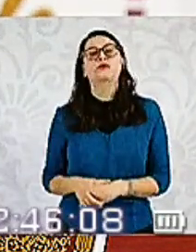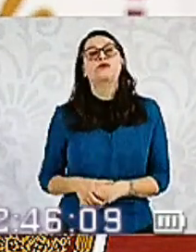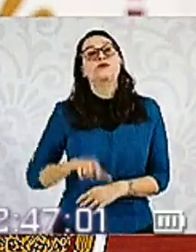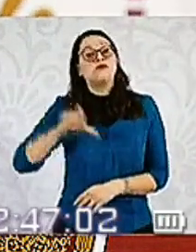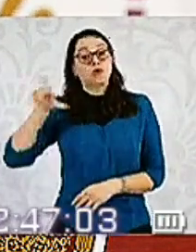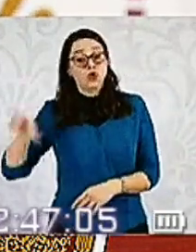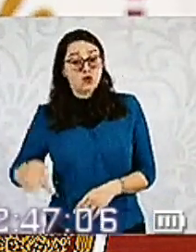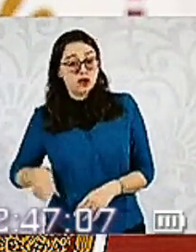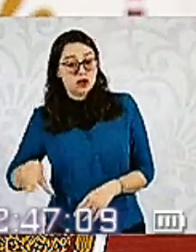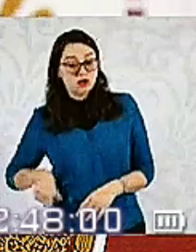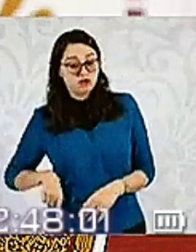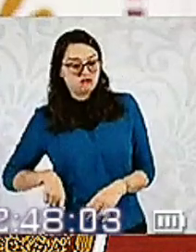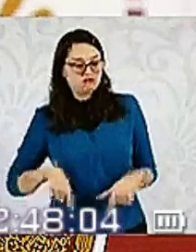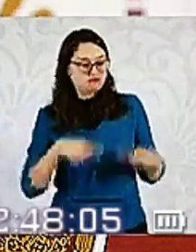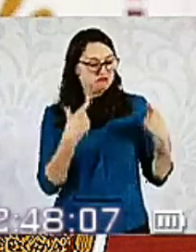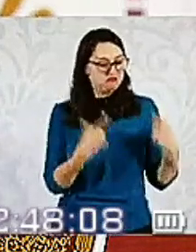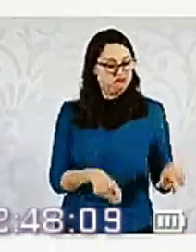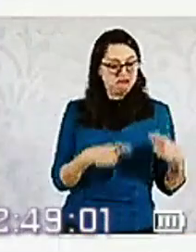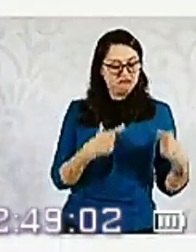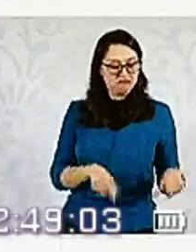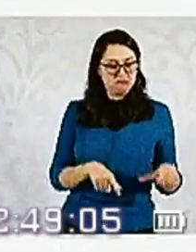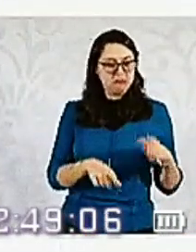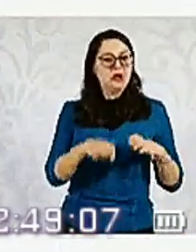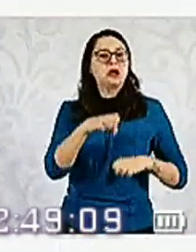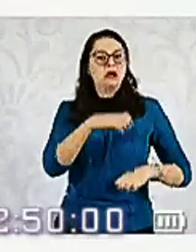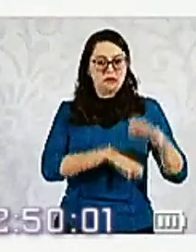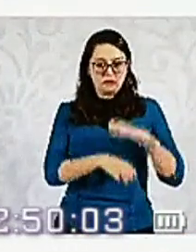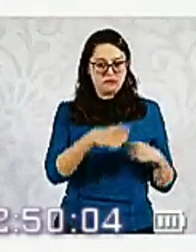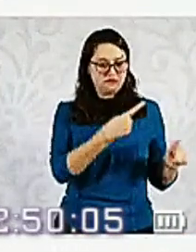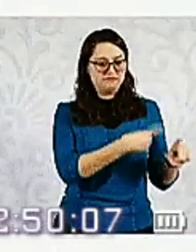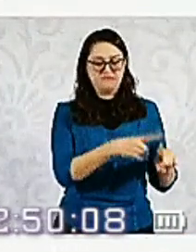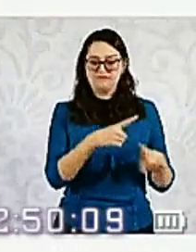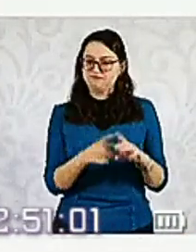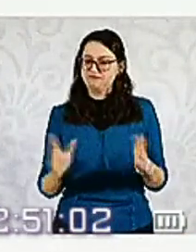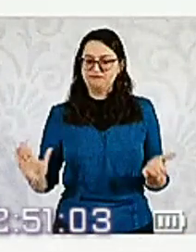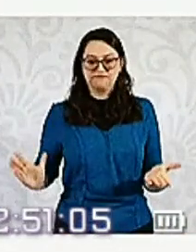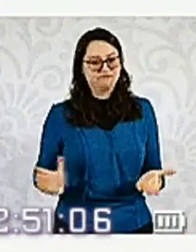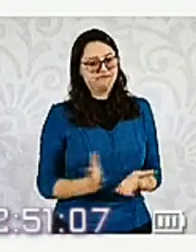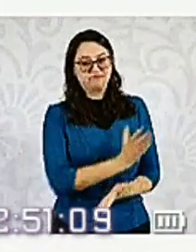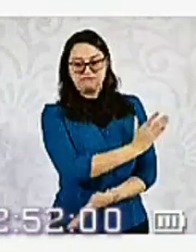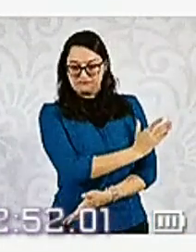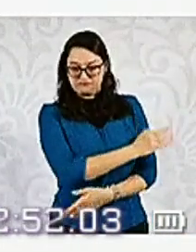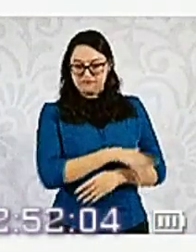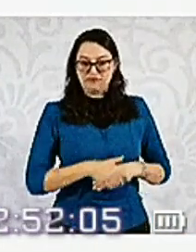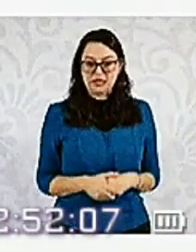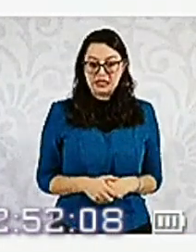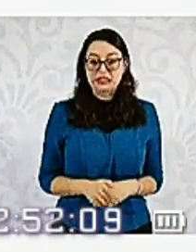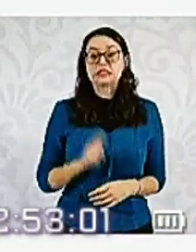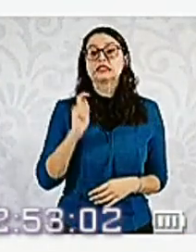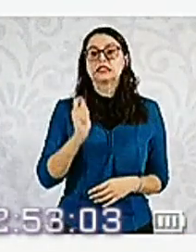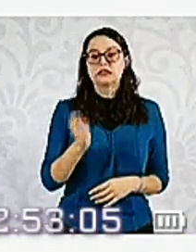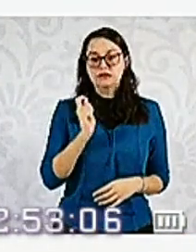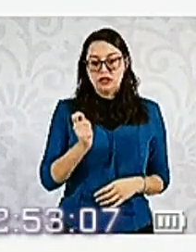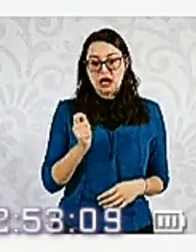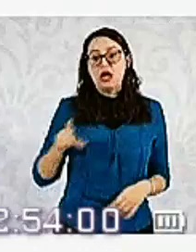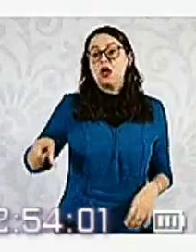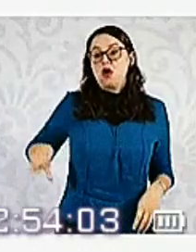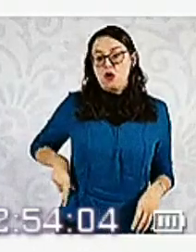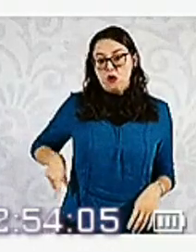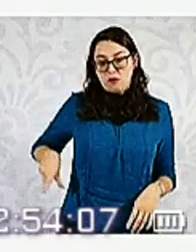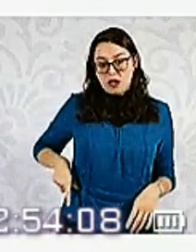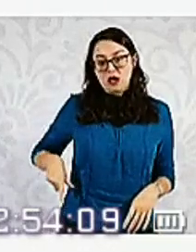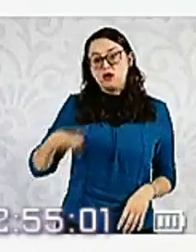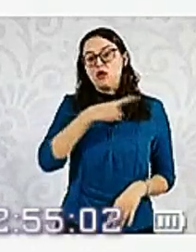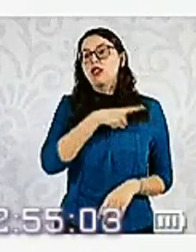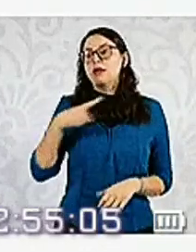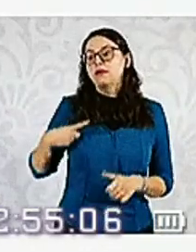significa? Que el gobierno, en lugar de estarse preocupando siempre por beneficiar a los grupos más poderosos, a los más ricos, está viendo por el bien